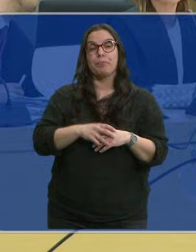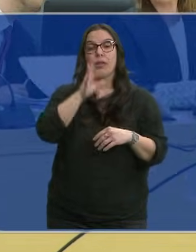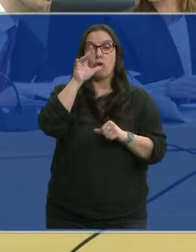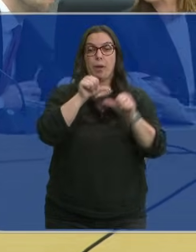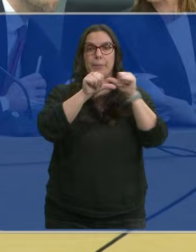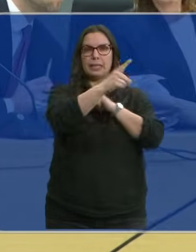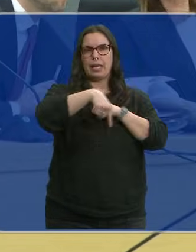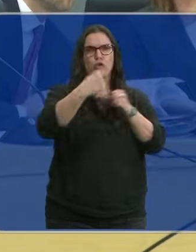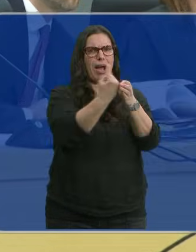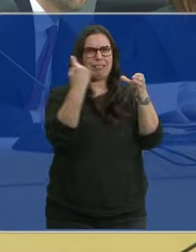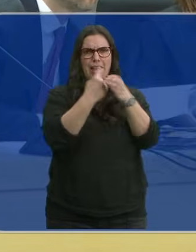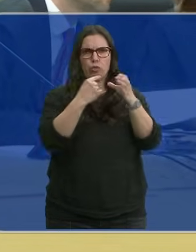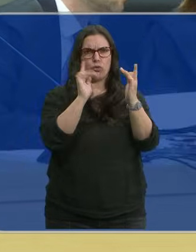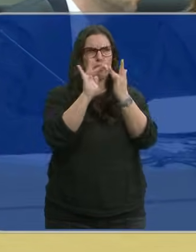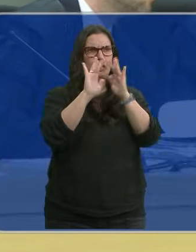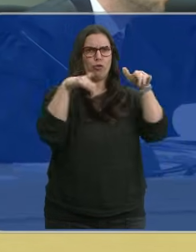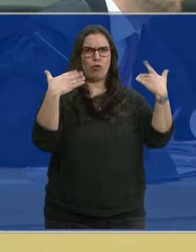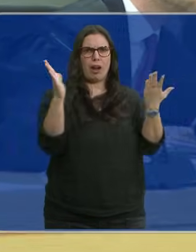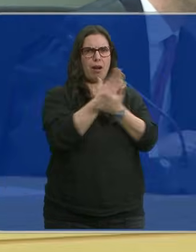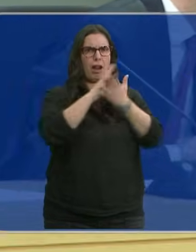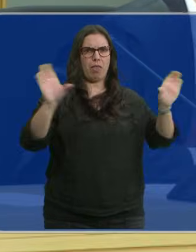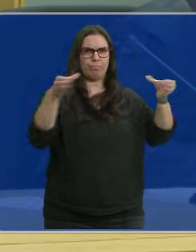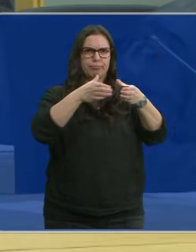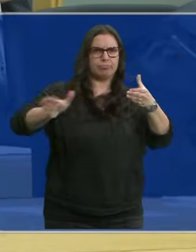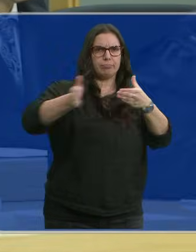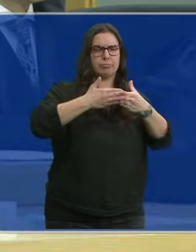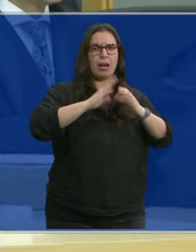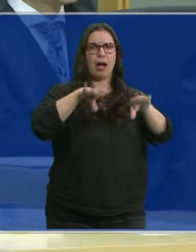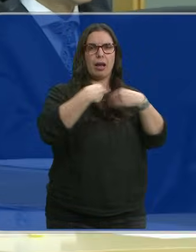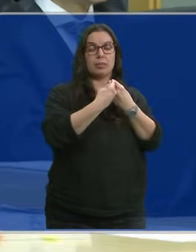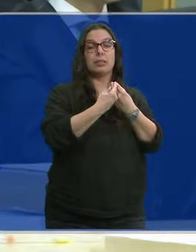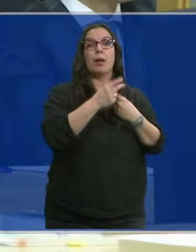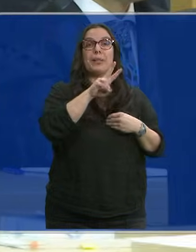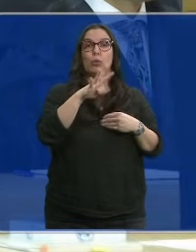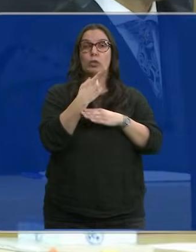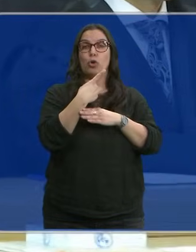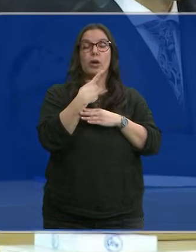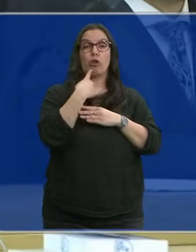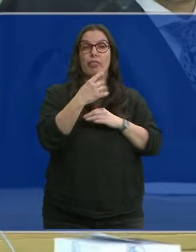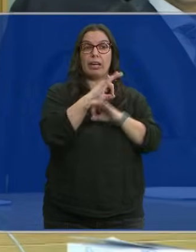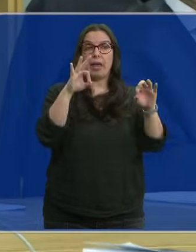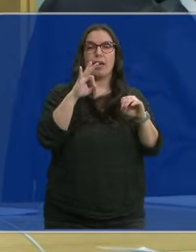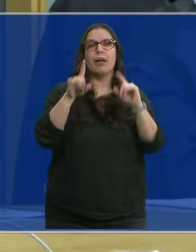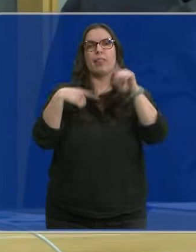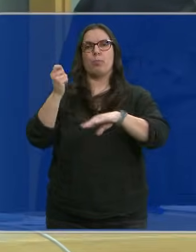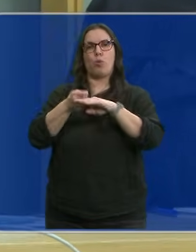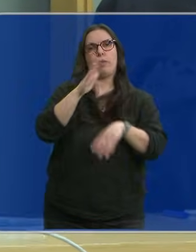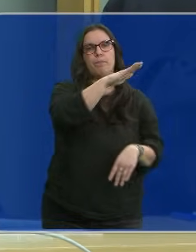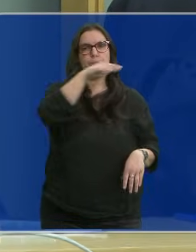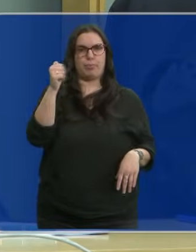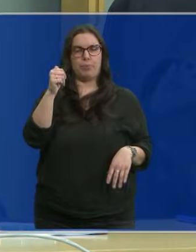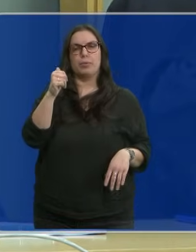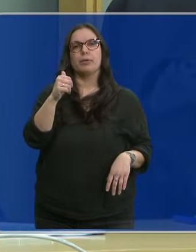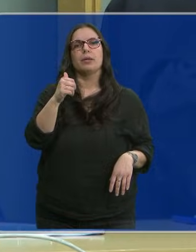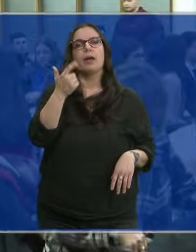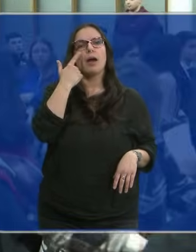popular estará completamente aislado hasta concluir su deliberación y si en las primeras 24 horas no se pronuncian serán requeridos por el magistrado